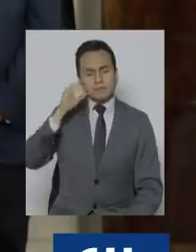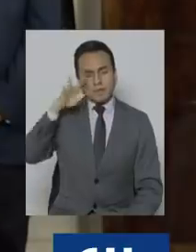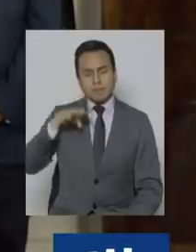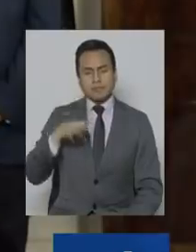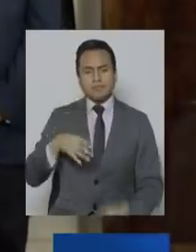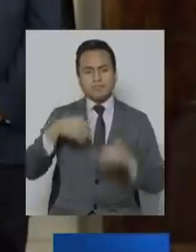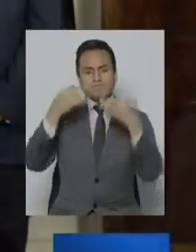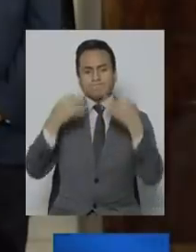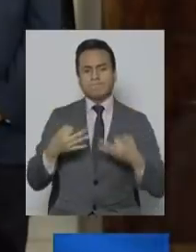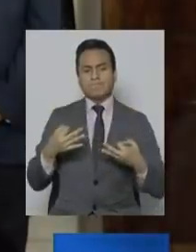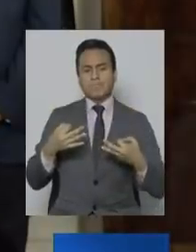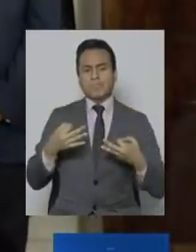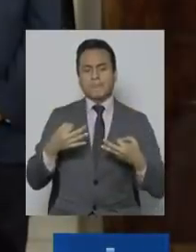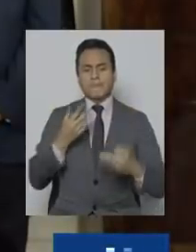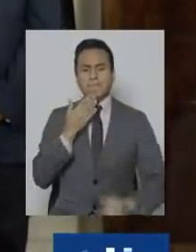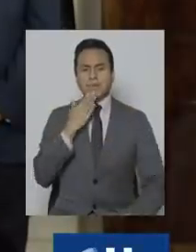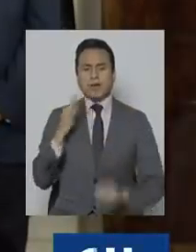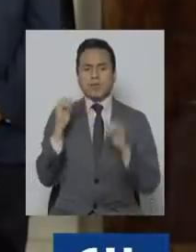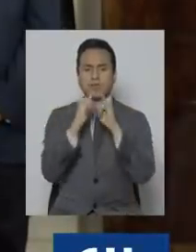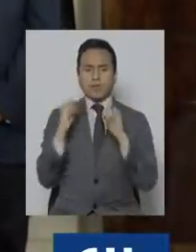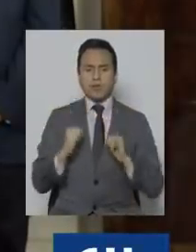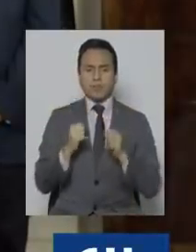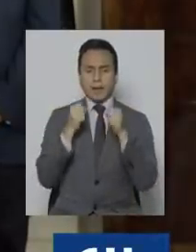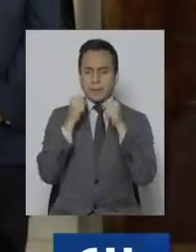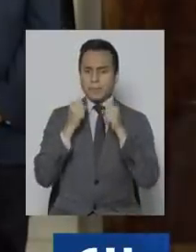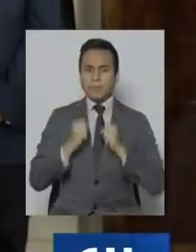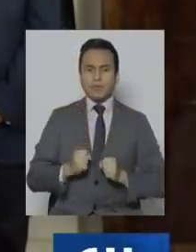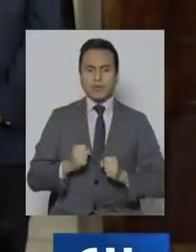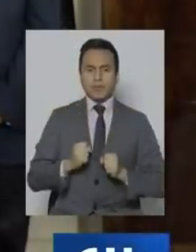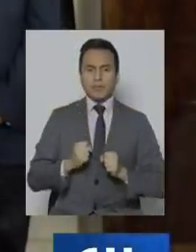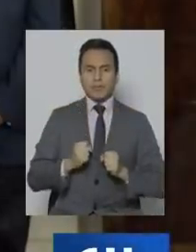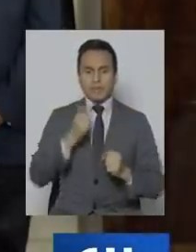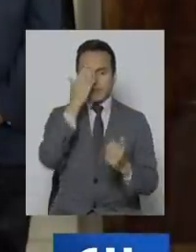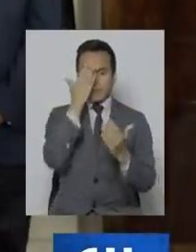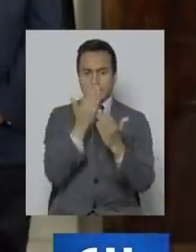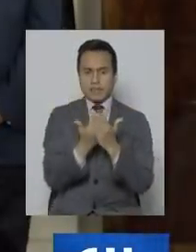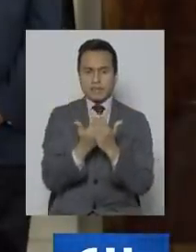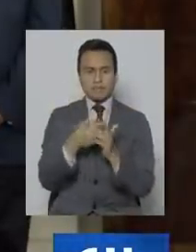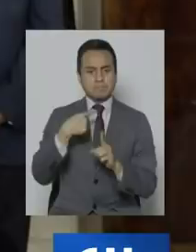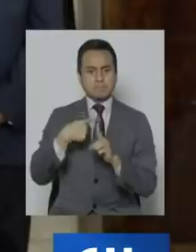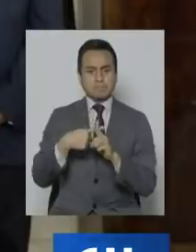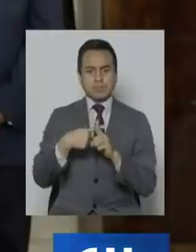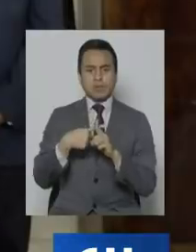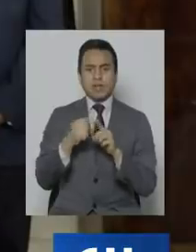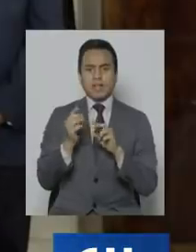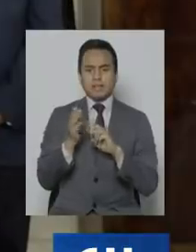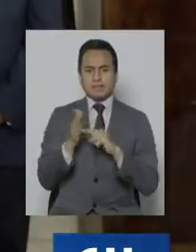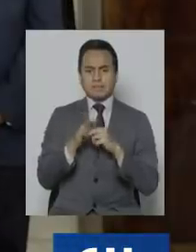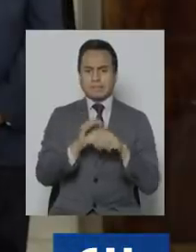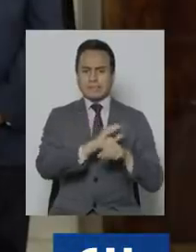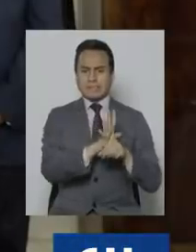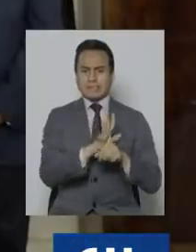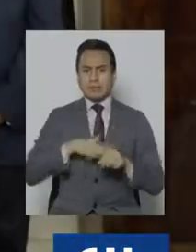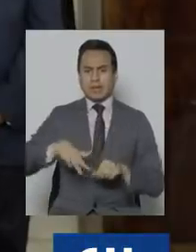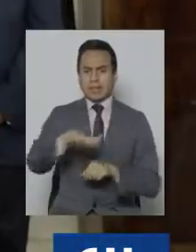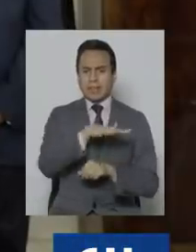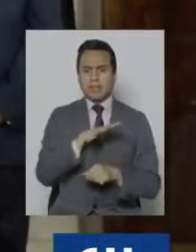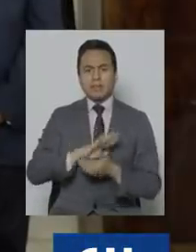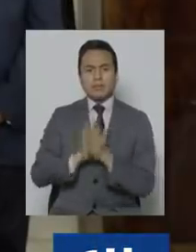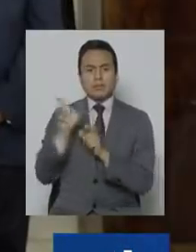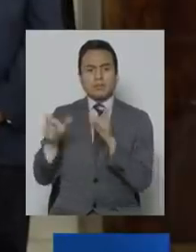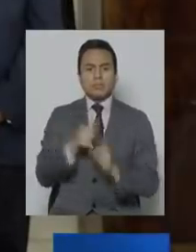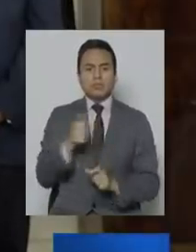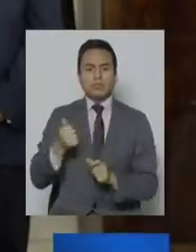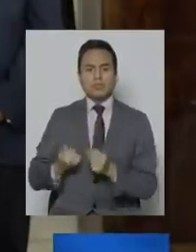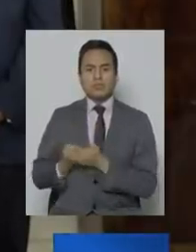certeza que la mejor forma de poder enfrentar con éxito esta pandemia es que todos